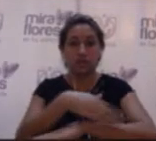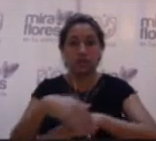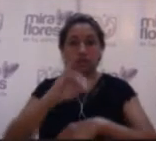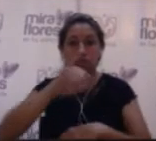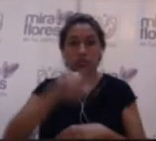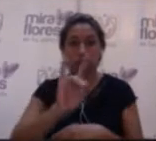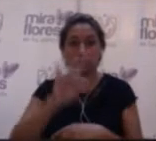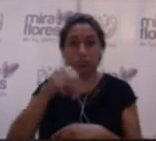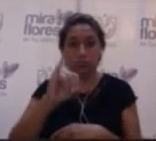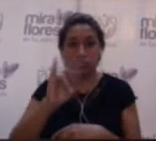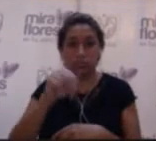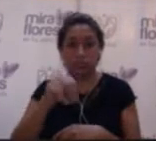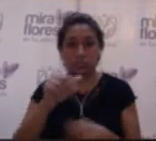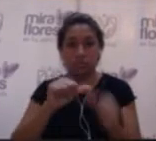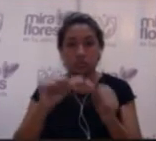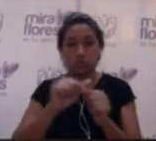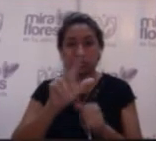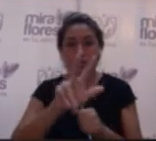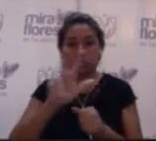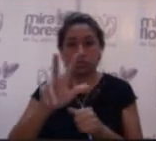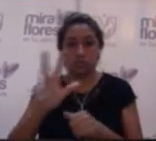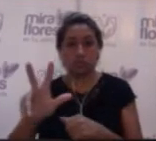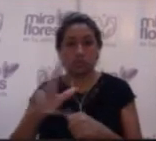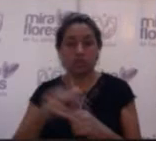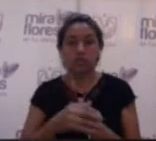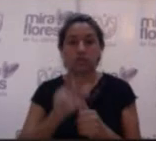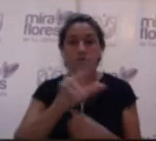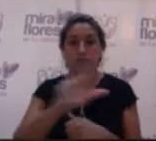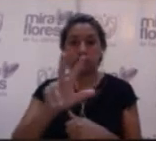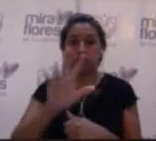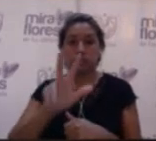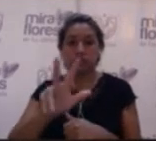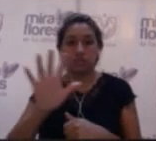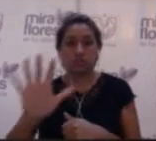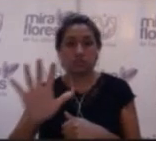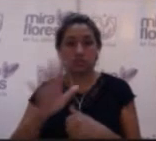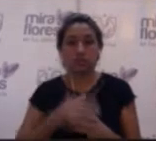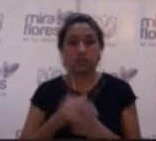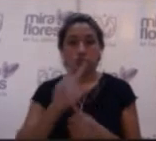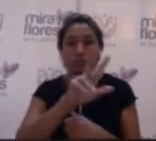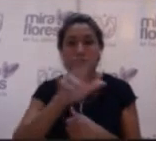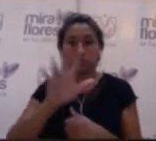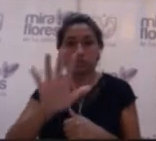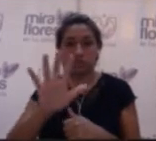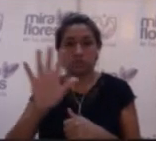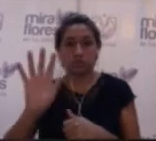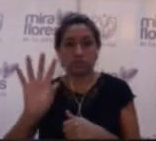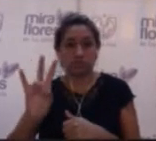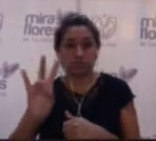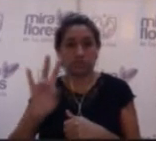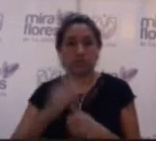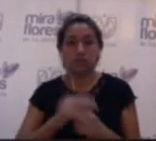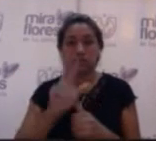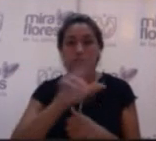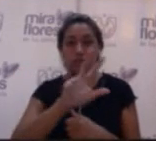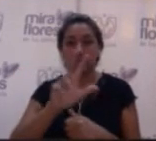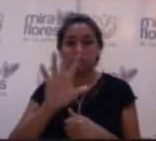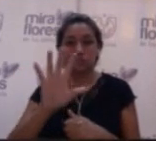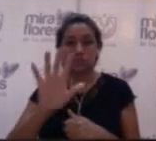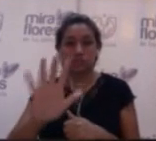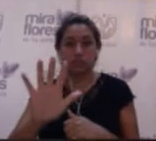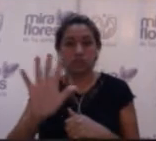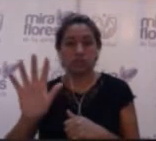número 333, 335, 355, 357 y